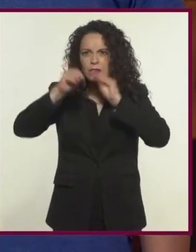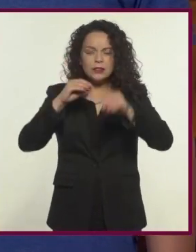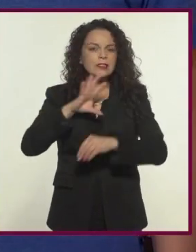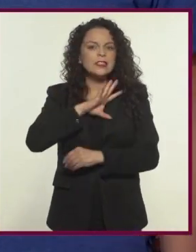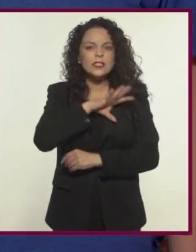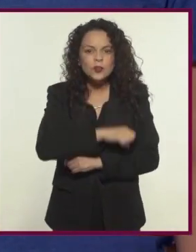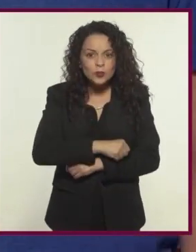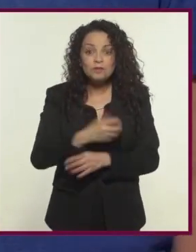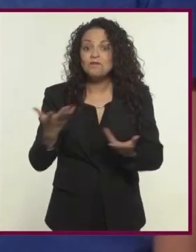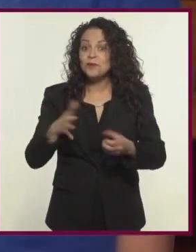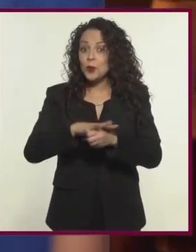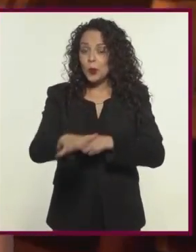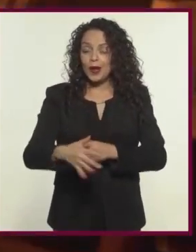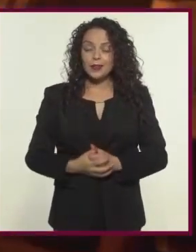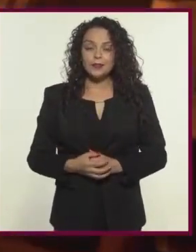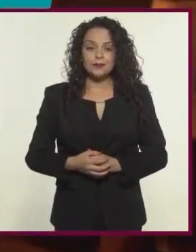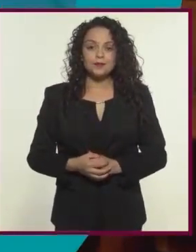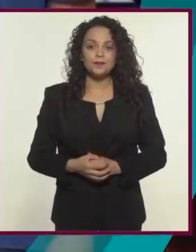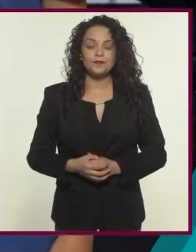gustado?